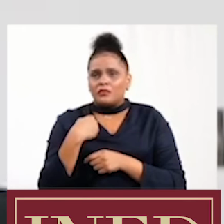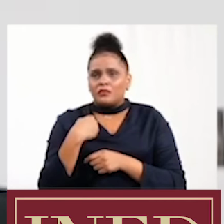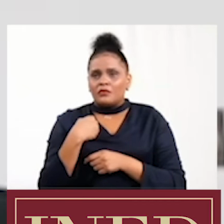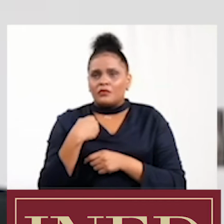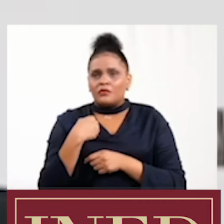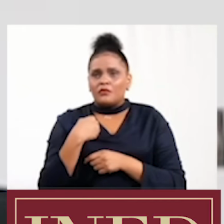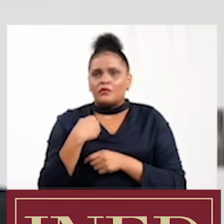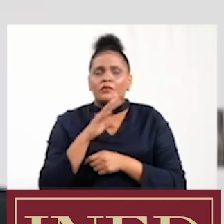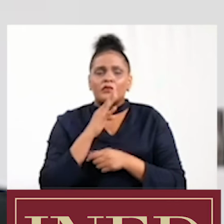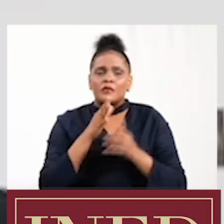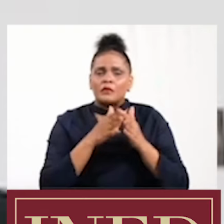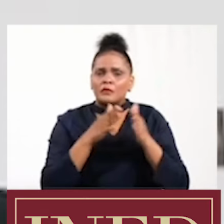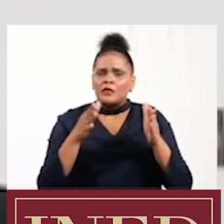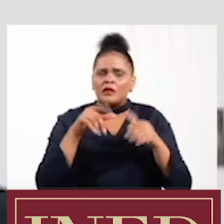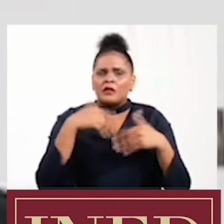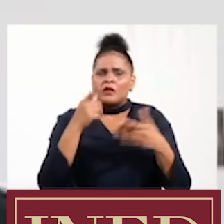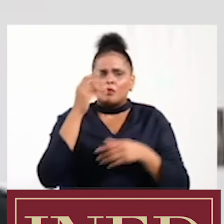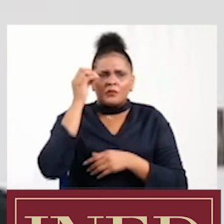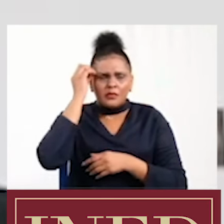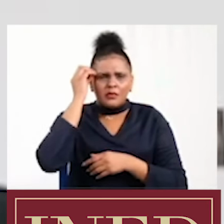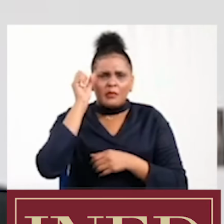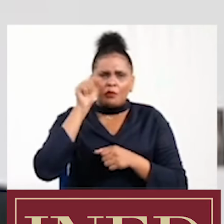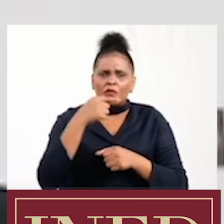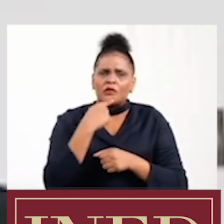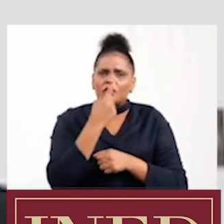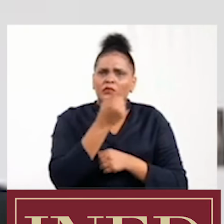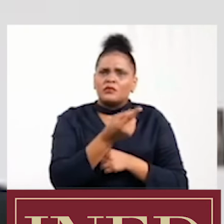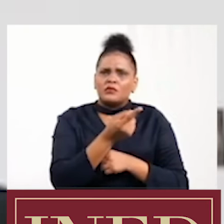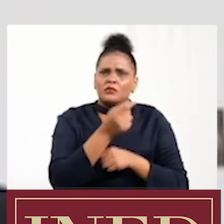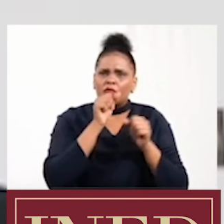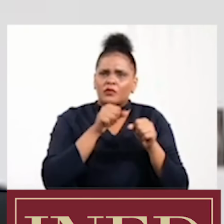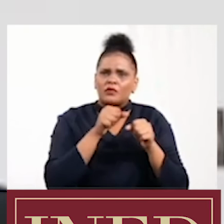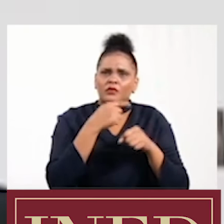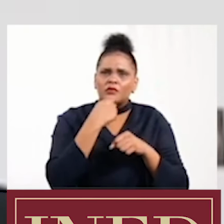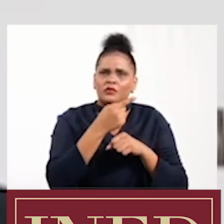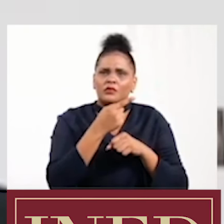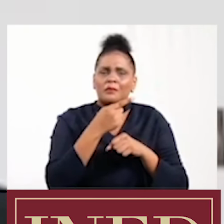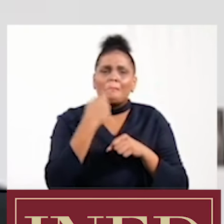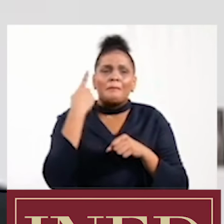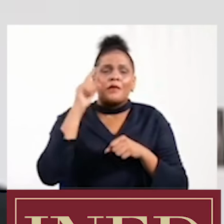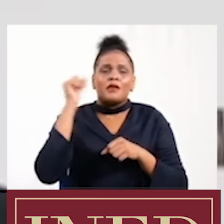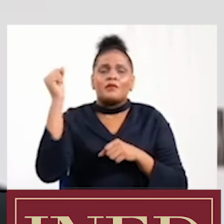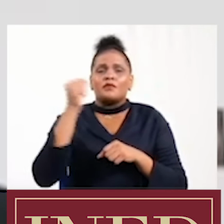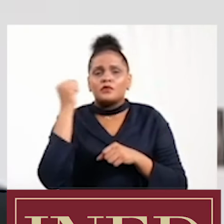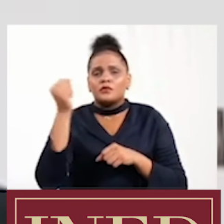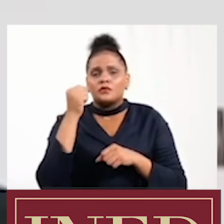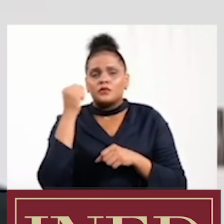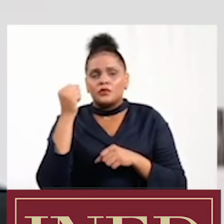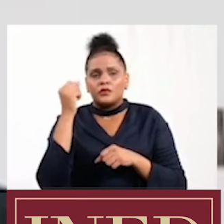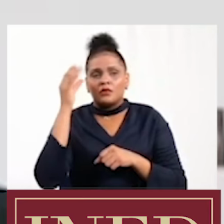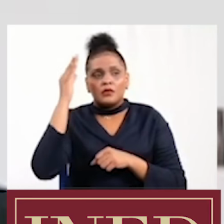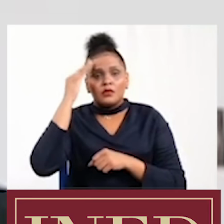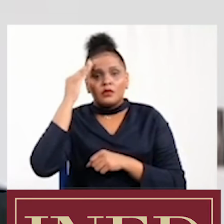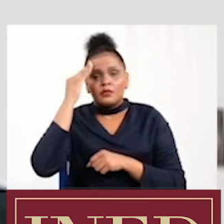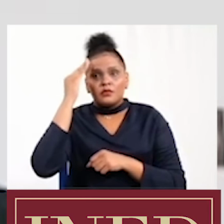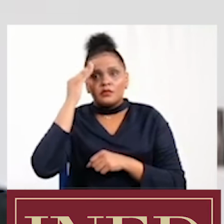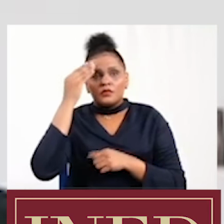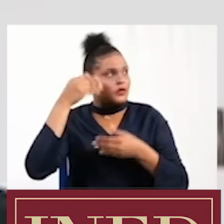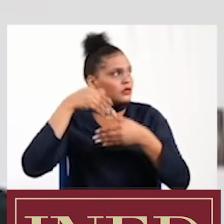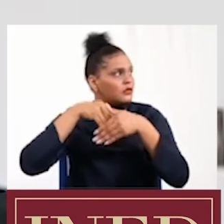abrir estos espacios que recomendaciones concretas nos puede dar para fortalecer la paridad dentro de los